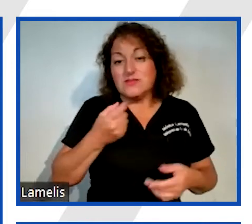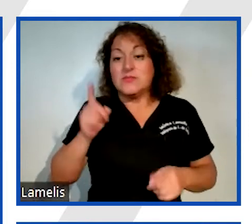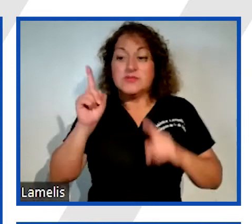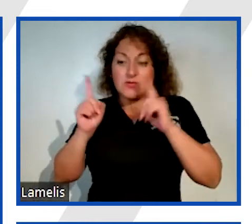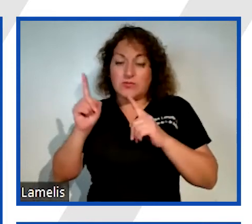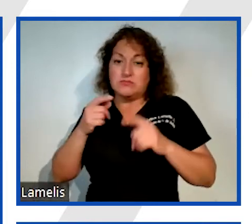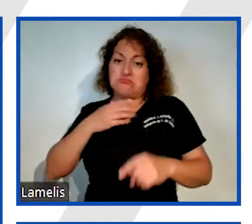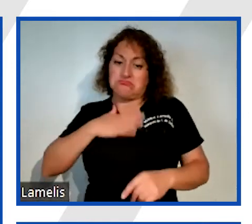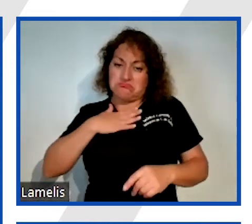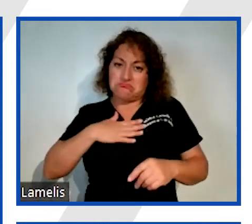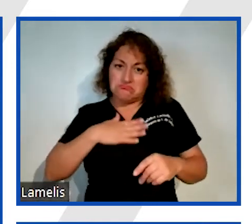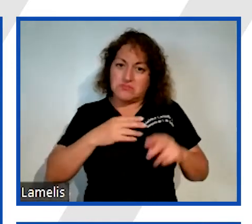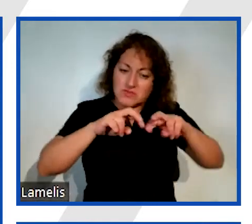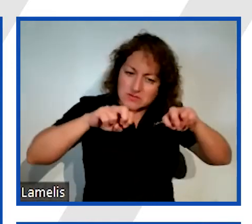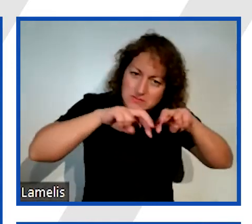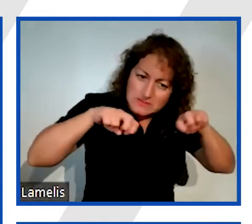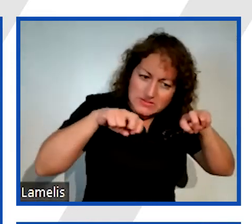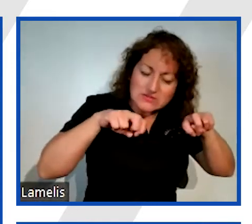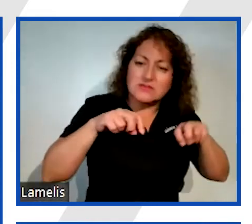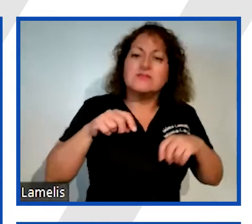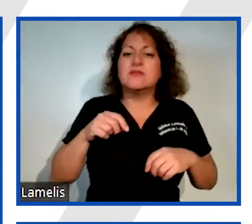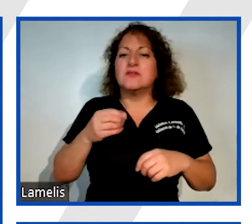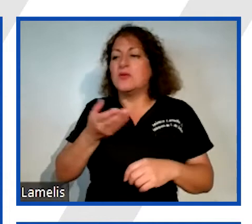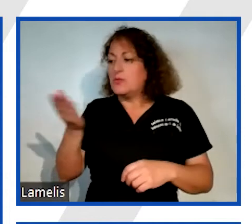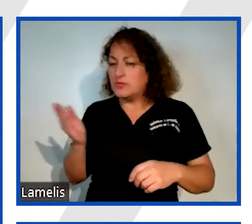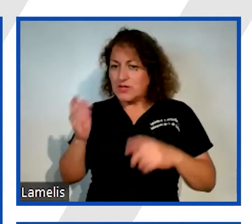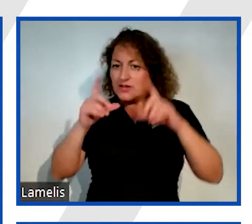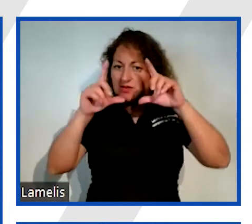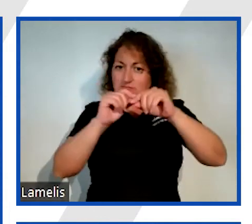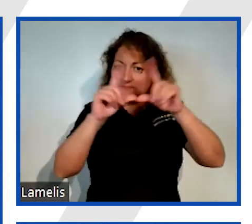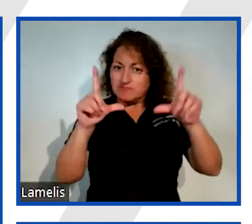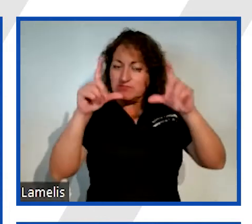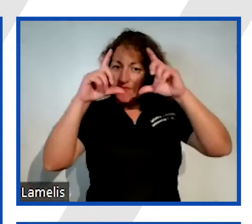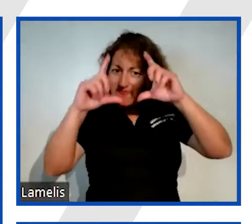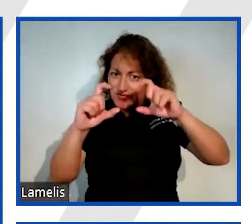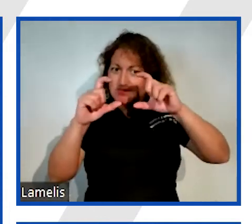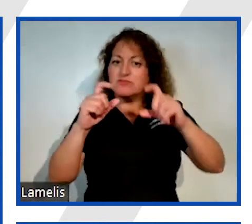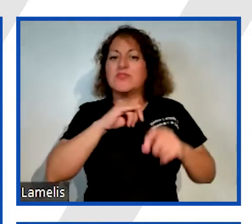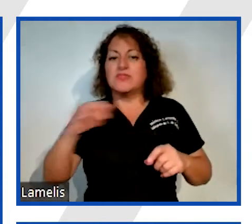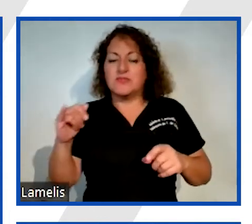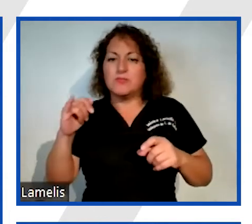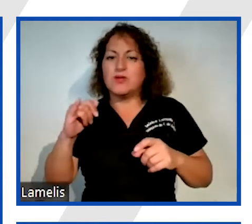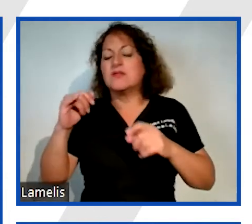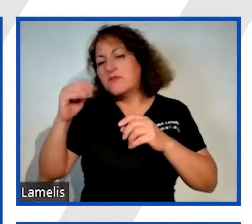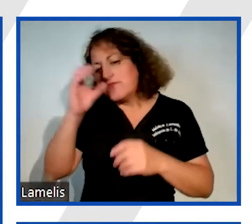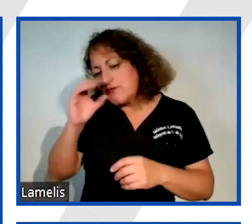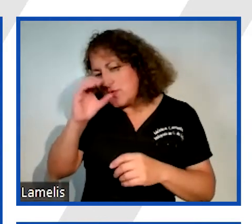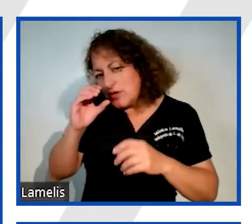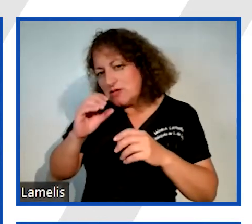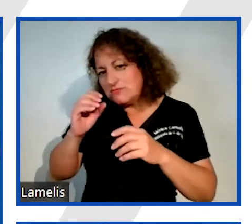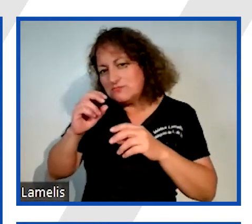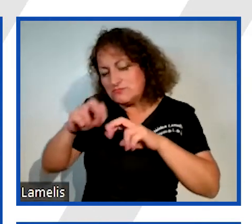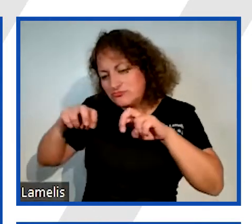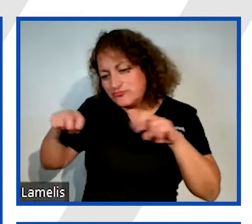investigación ustedes mismos ustedes les saldrá una fotito no más a las diapositivas que son así pueden leer su paper y entonces partimos